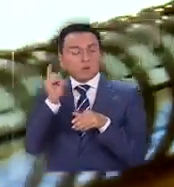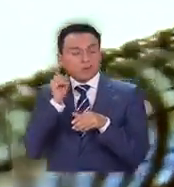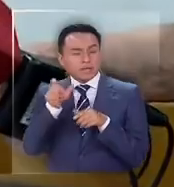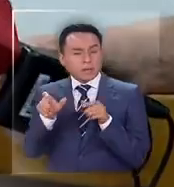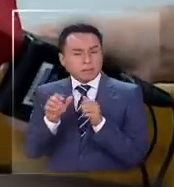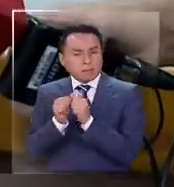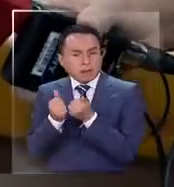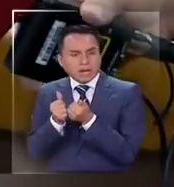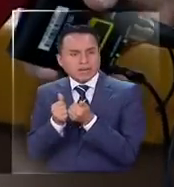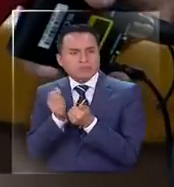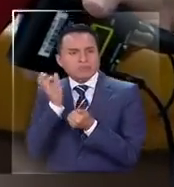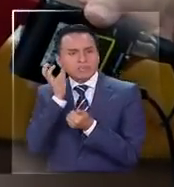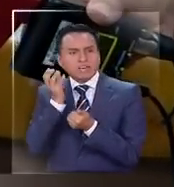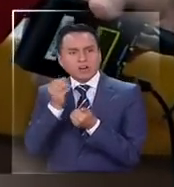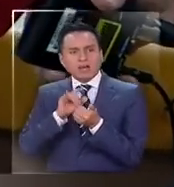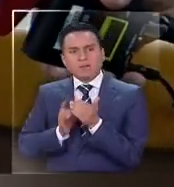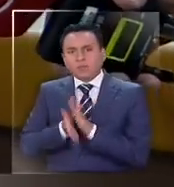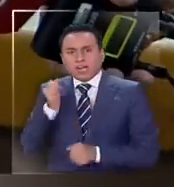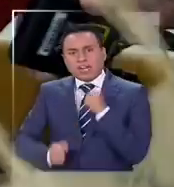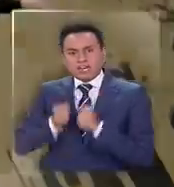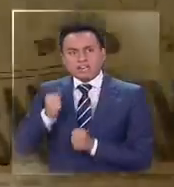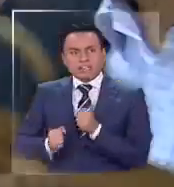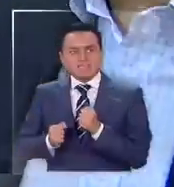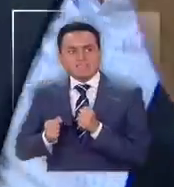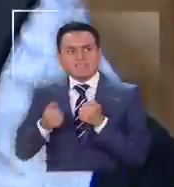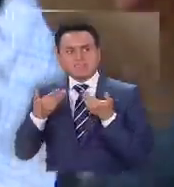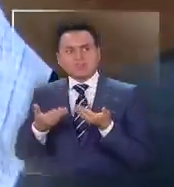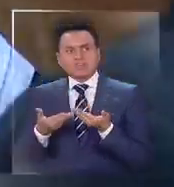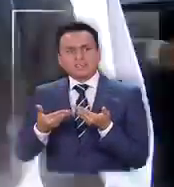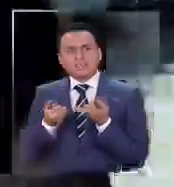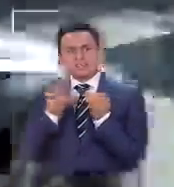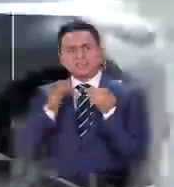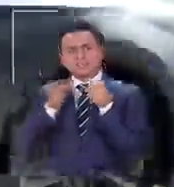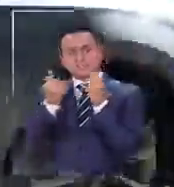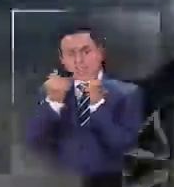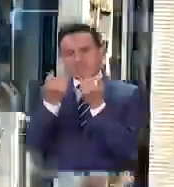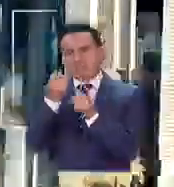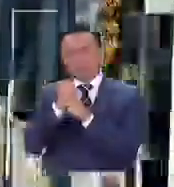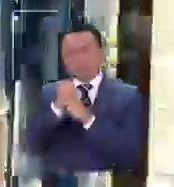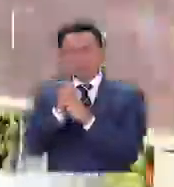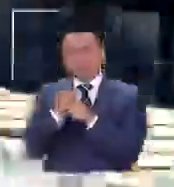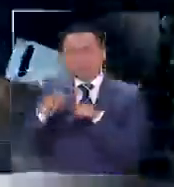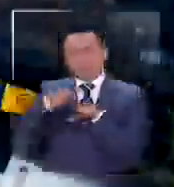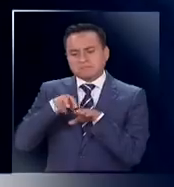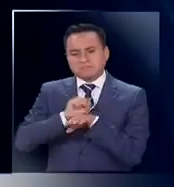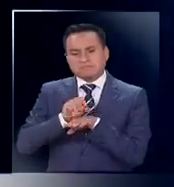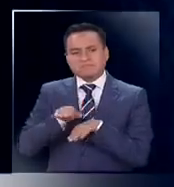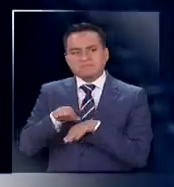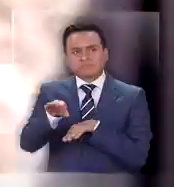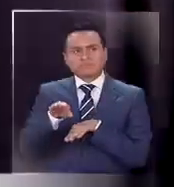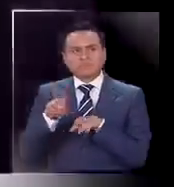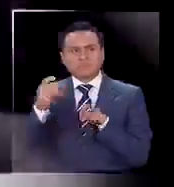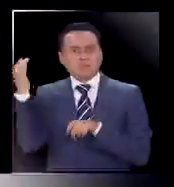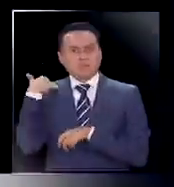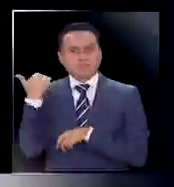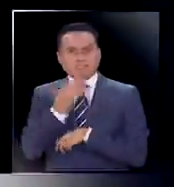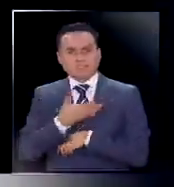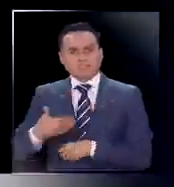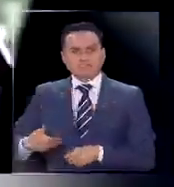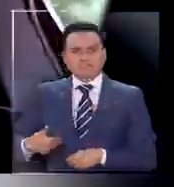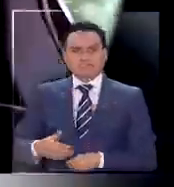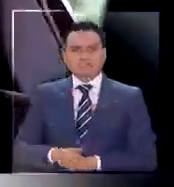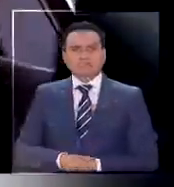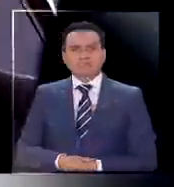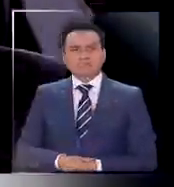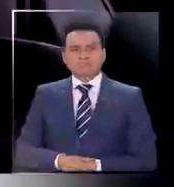¡pum! Muchas gracias, tengo que volar ahora porque hoy día se dan las cifras de empleo. Aborda vehículo. Le ha llamado el presidente. ¿Quién? El presidente